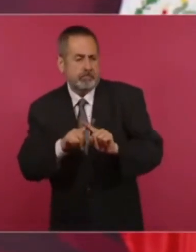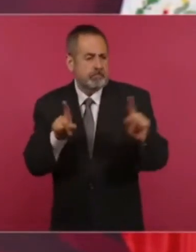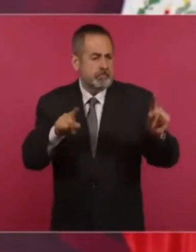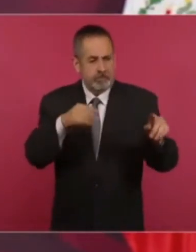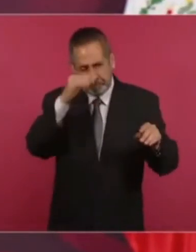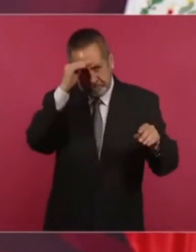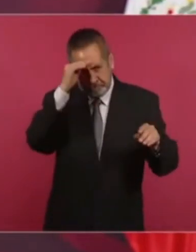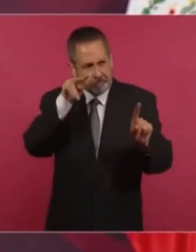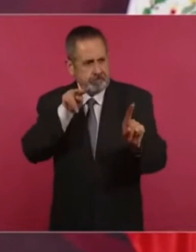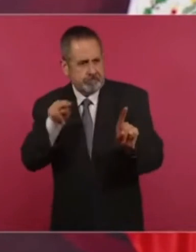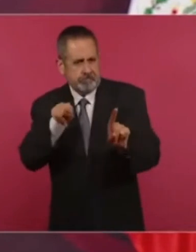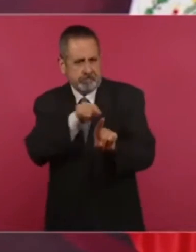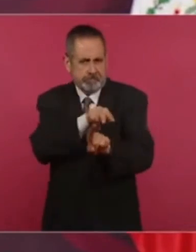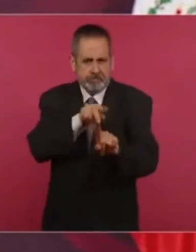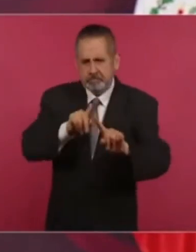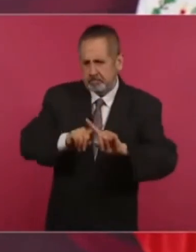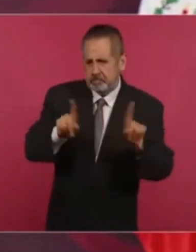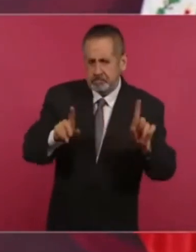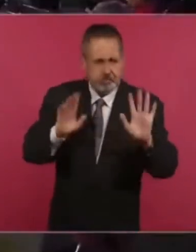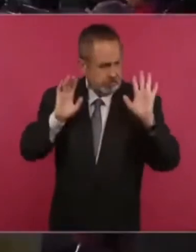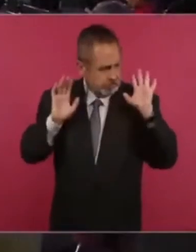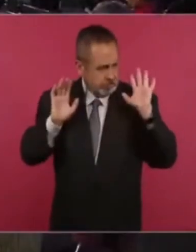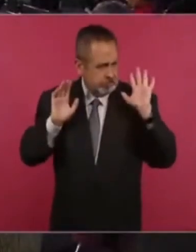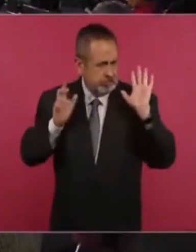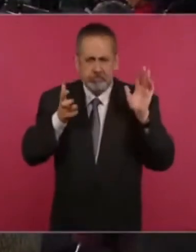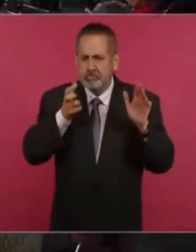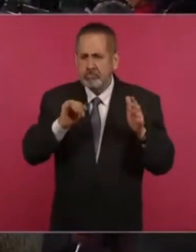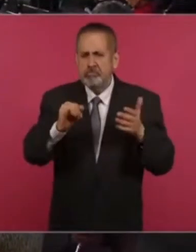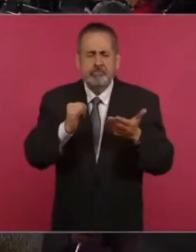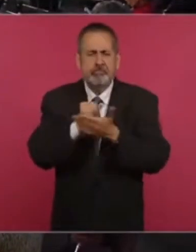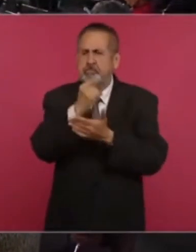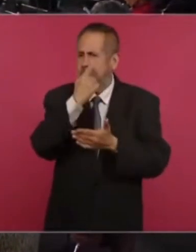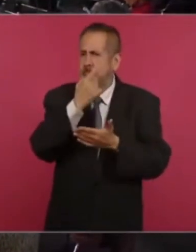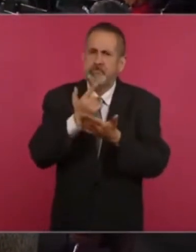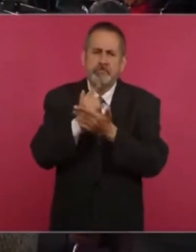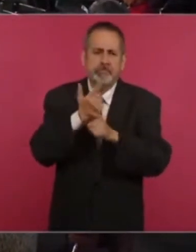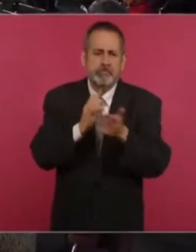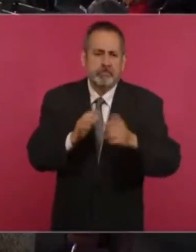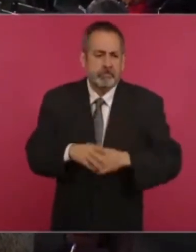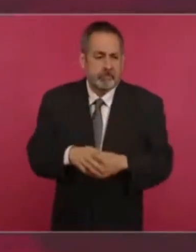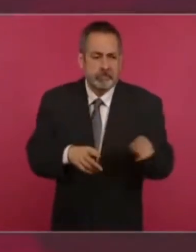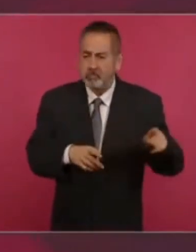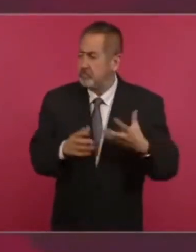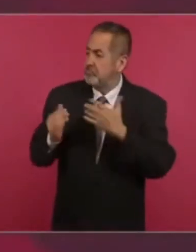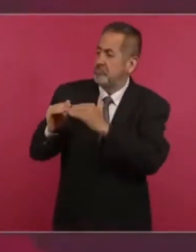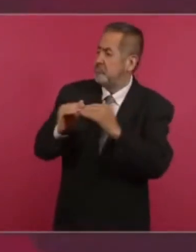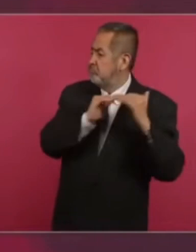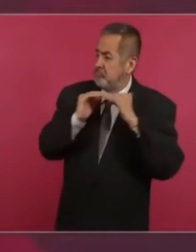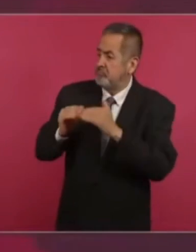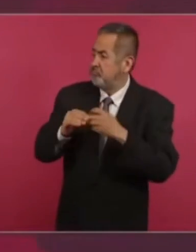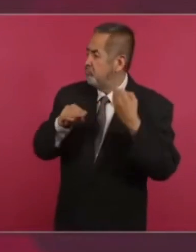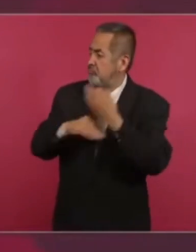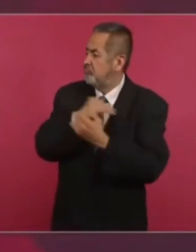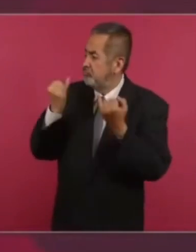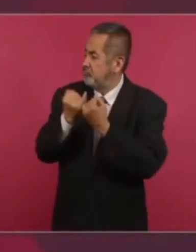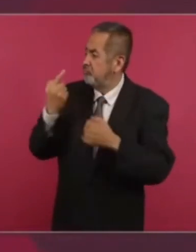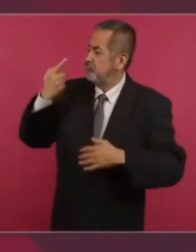distintas, pero eso es la democracia. Lo otro es dictadura, cuando hay un pensamiento